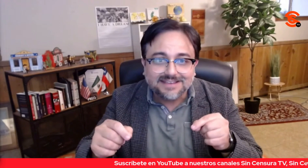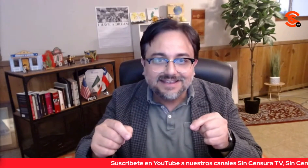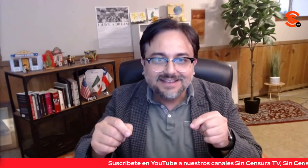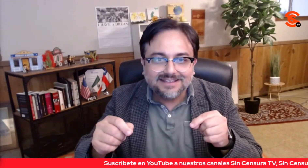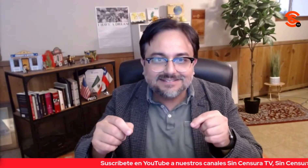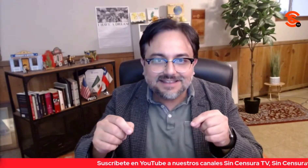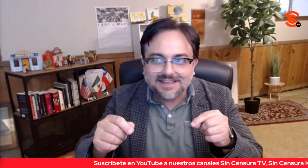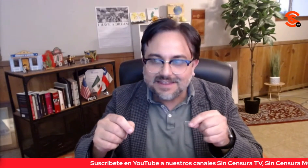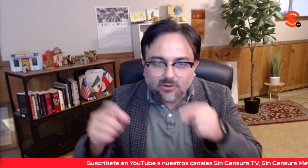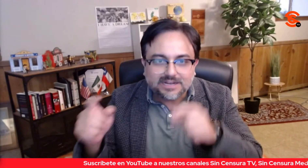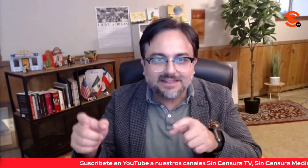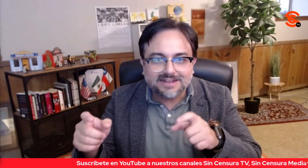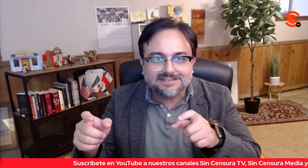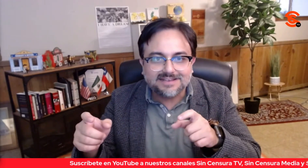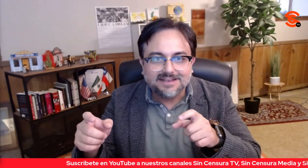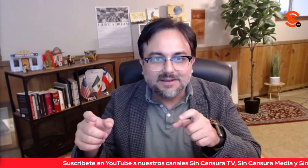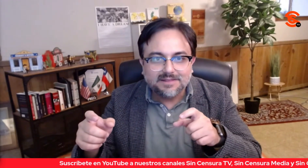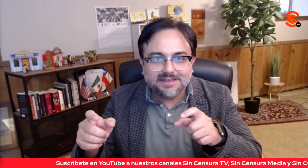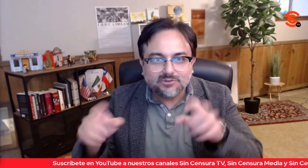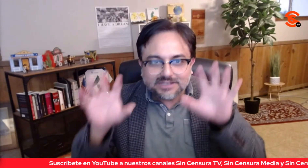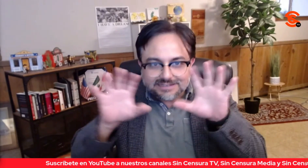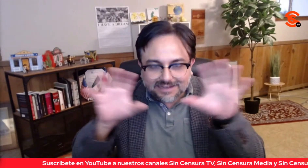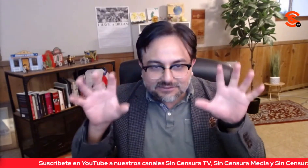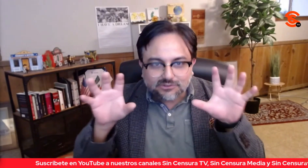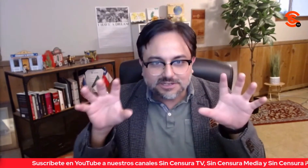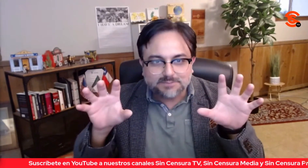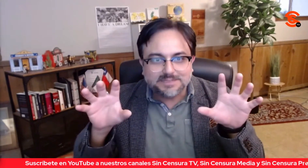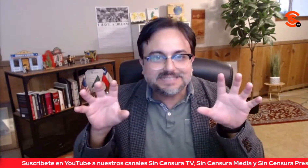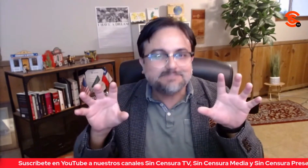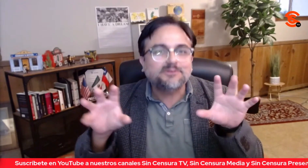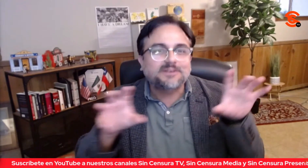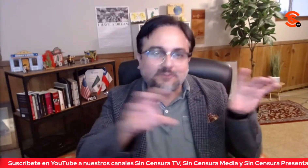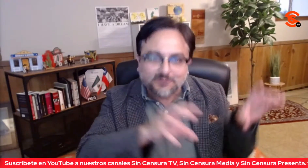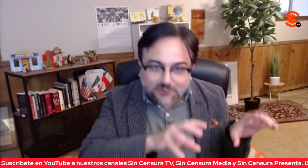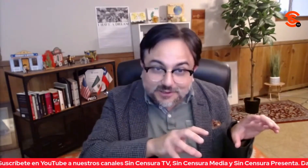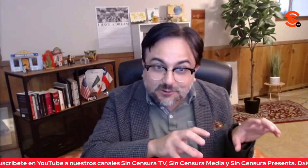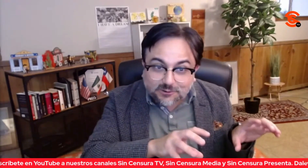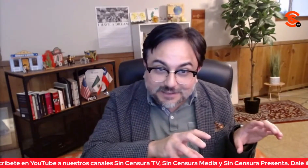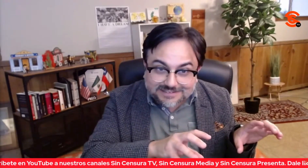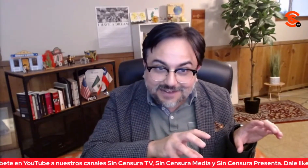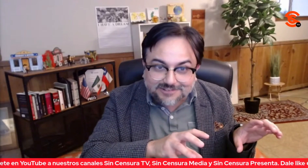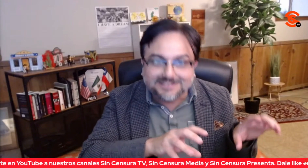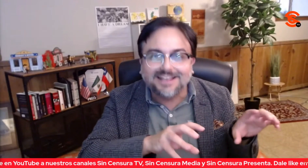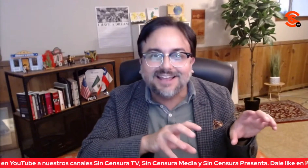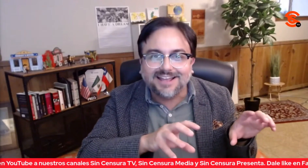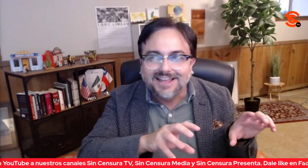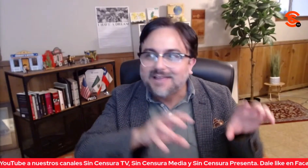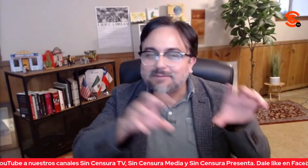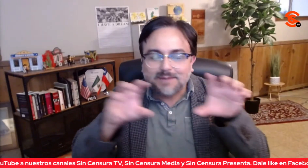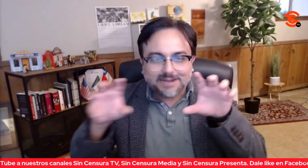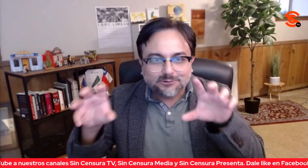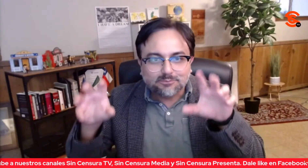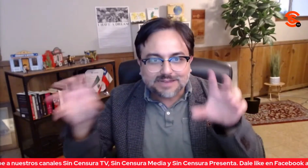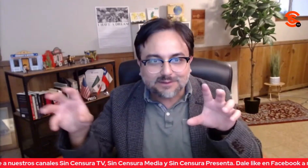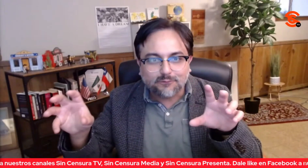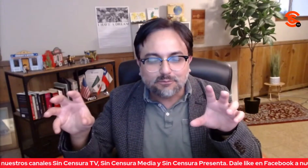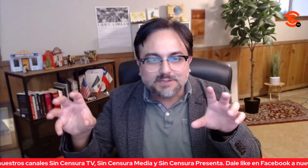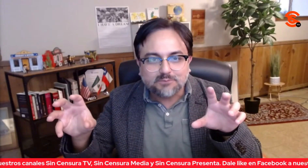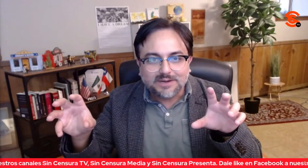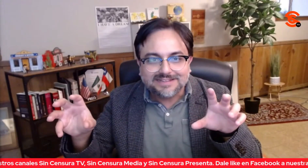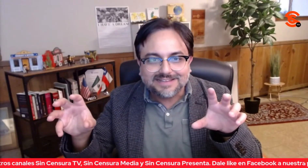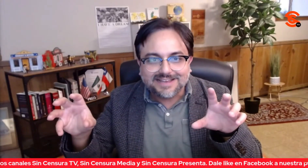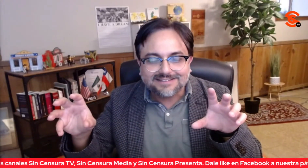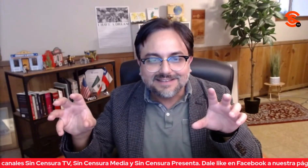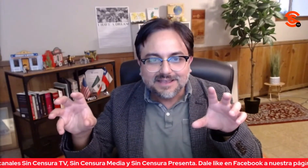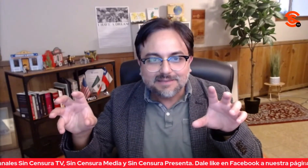ahí nace esta idea de la ultraderecha de utilizar esos tres principios que son de los Boy Scouts para sus